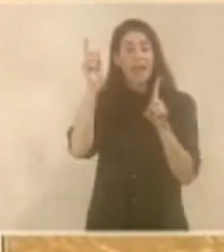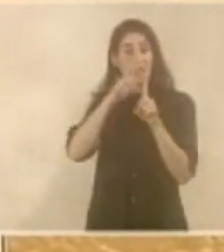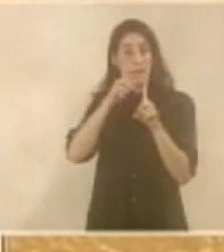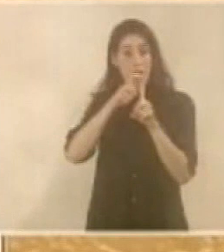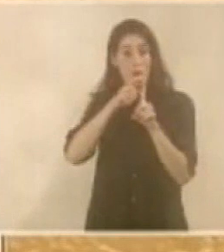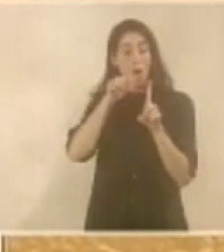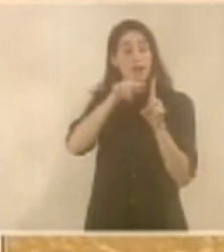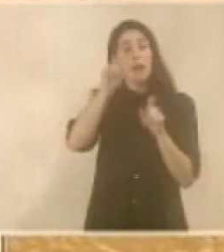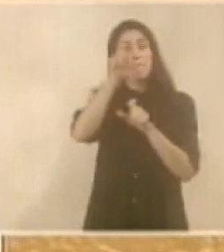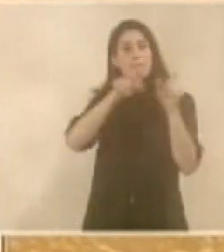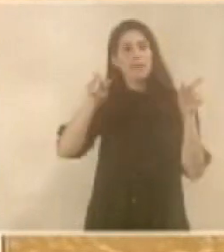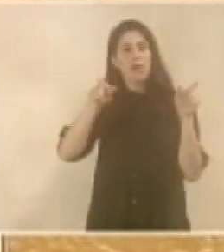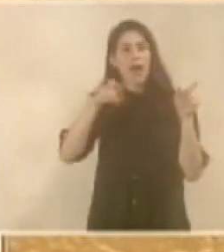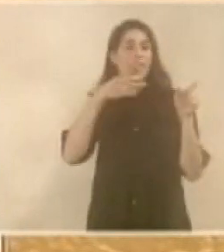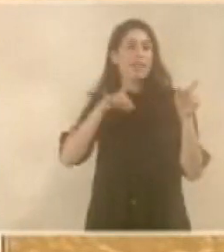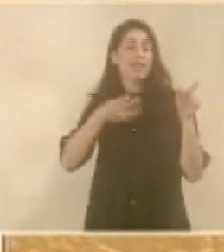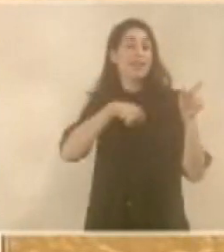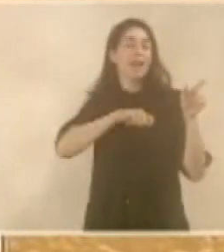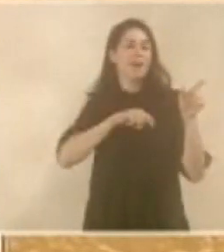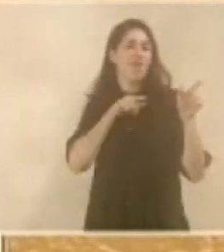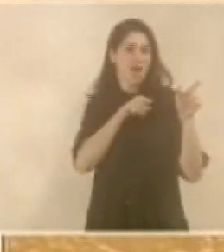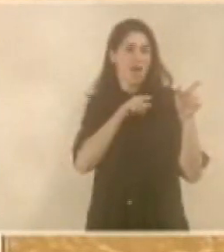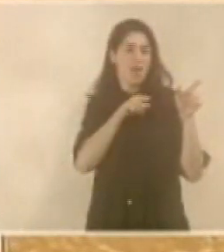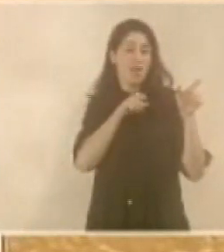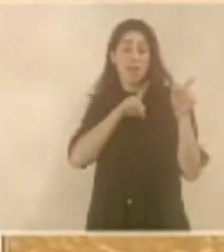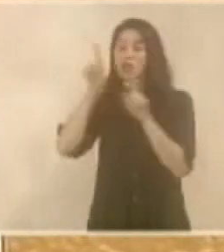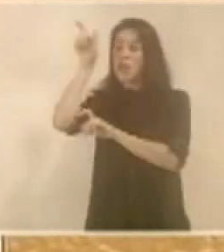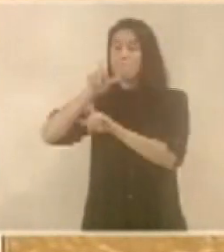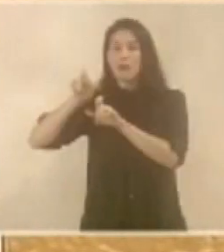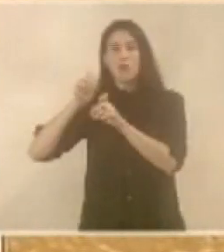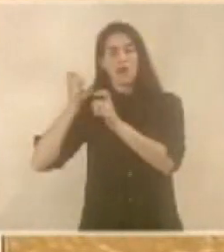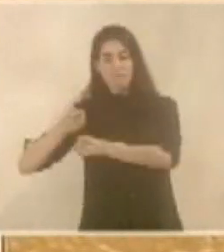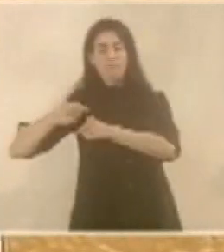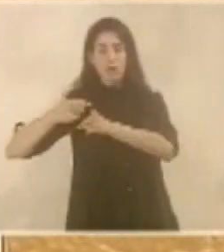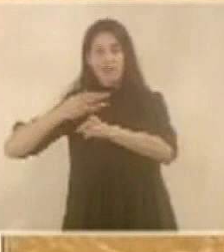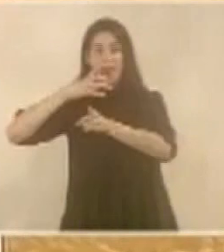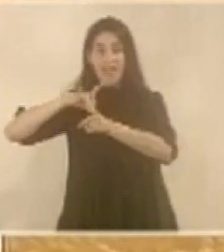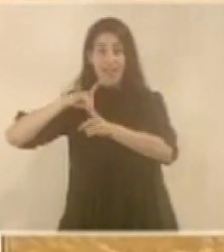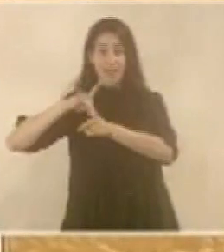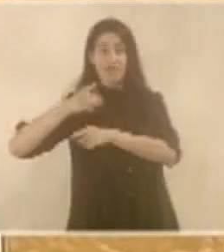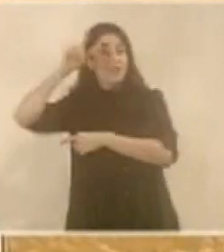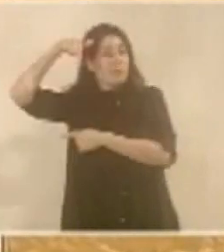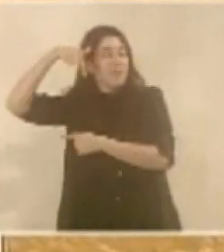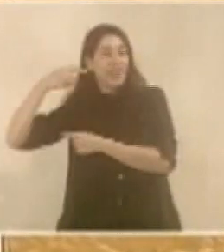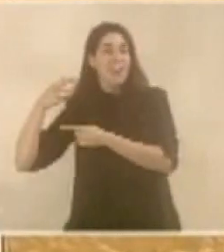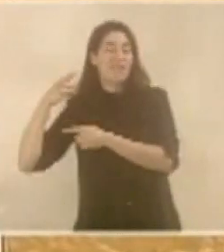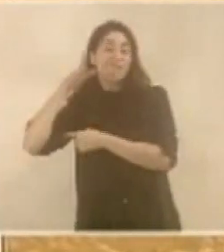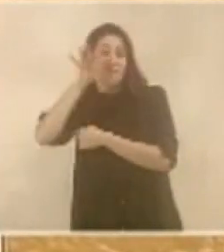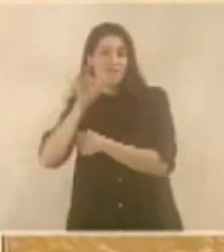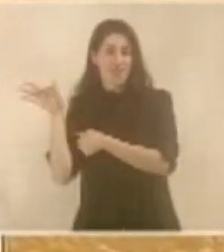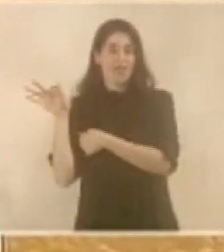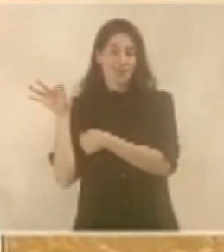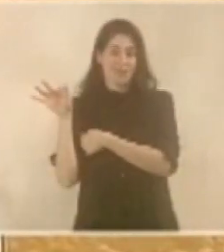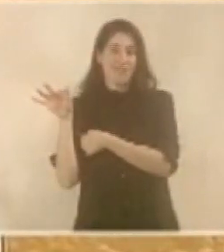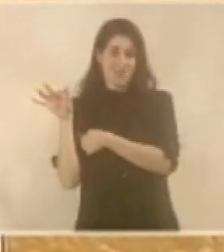españoles, y los que portan los fusiles son soldados franceses, que días antes habían desfilado por las calles de Madrid al son